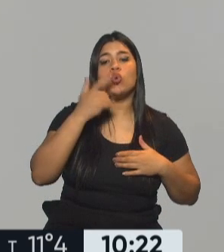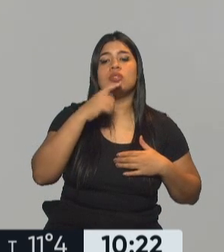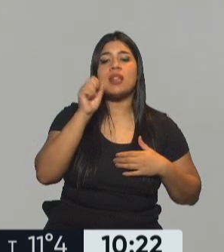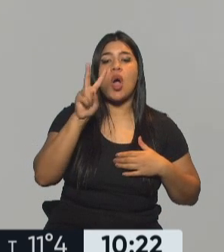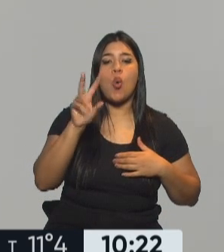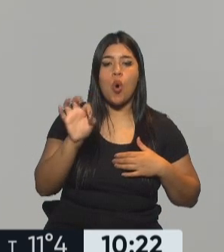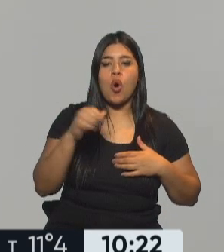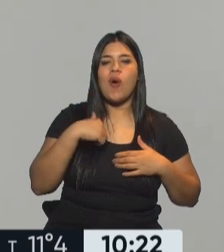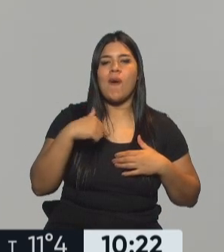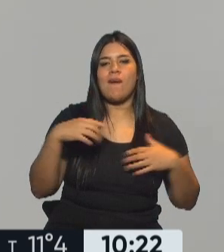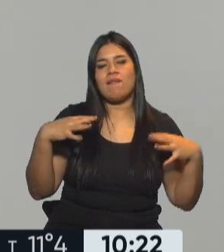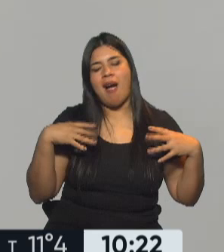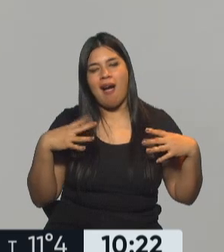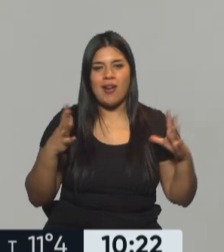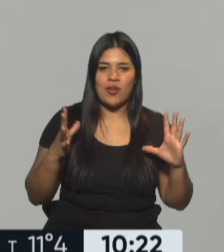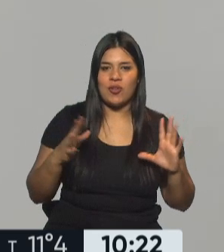gustaba mucho estudiar.